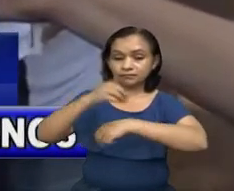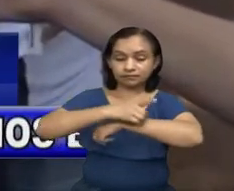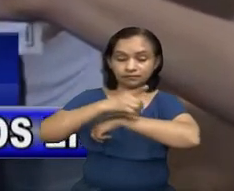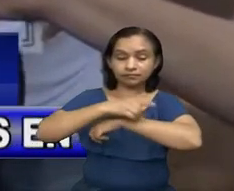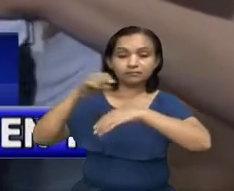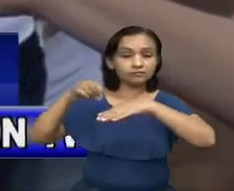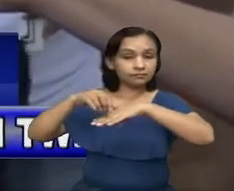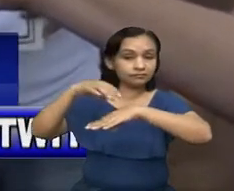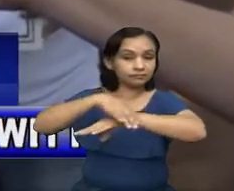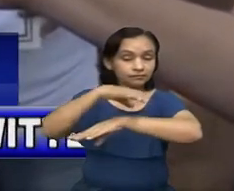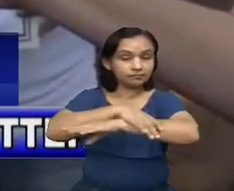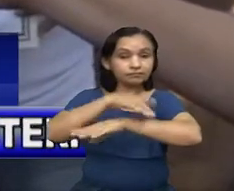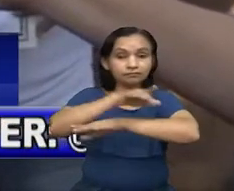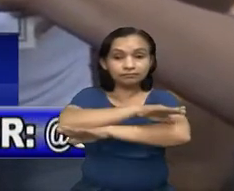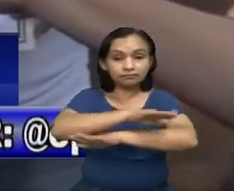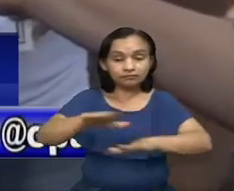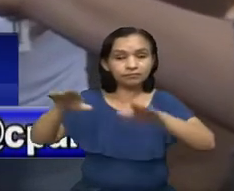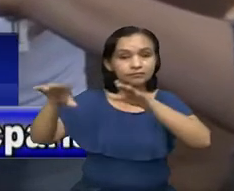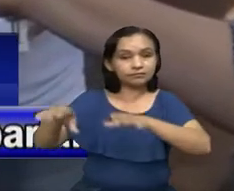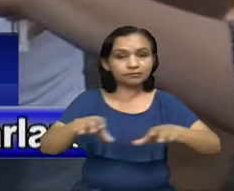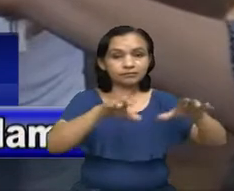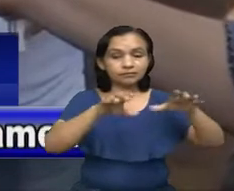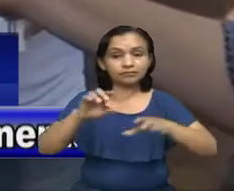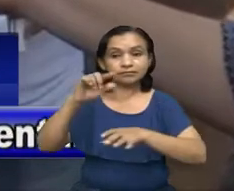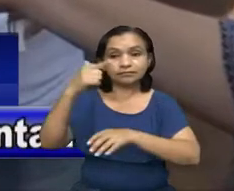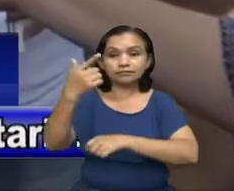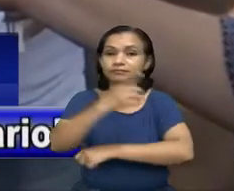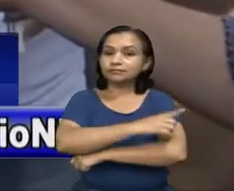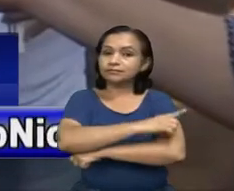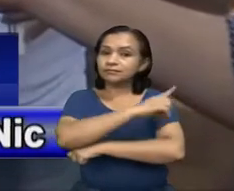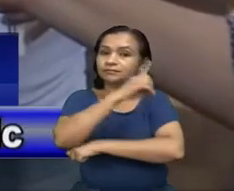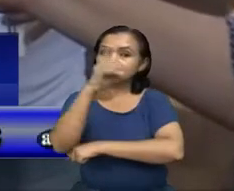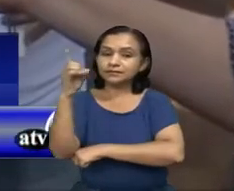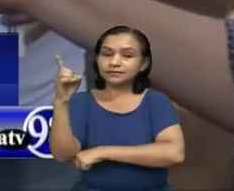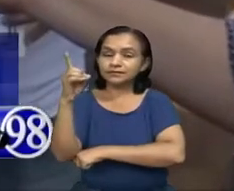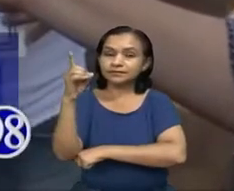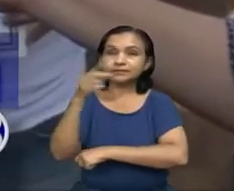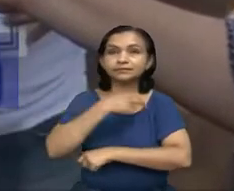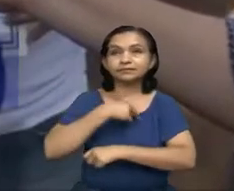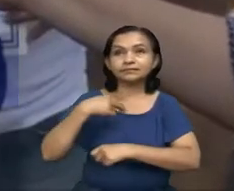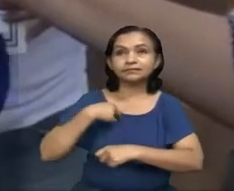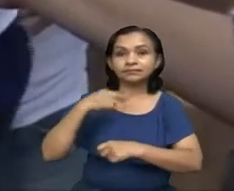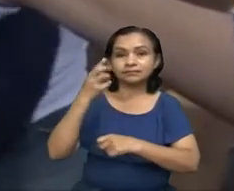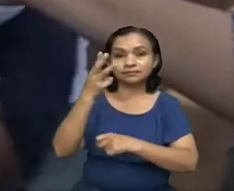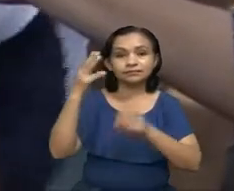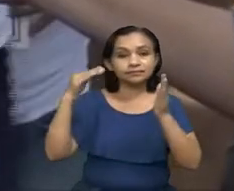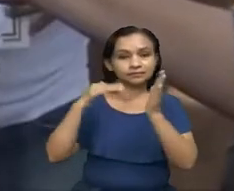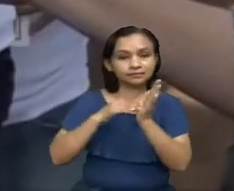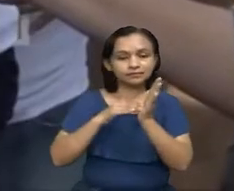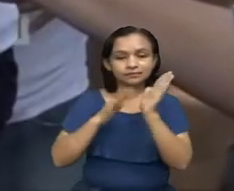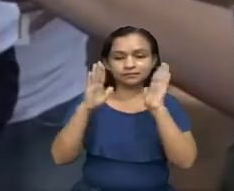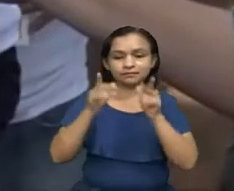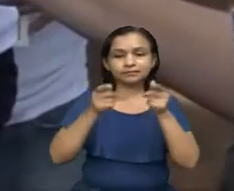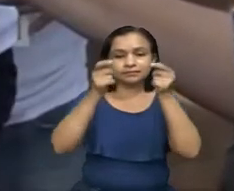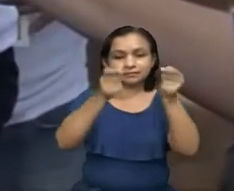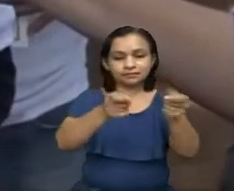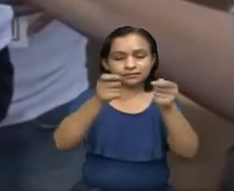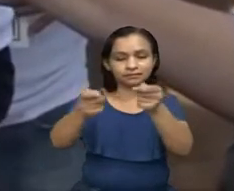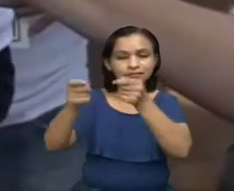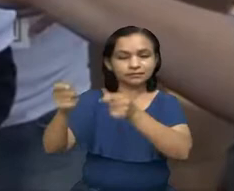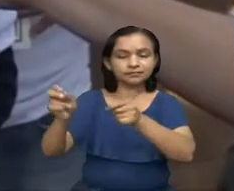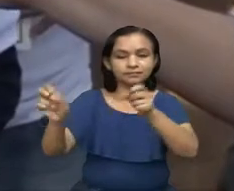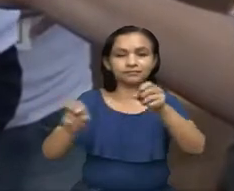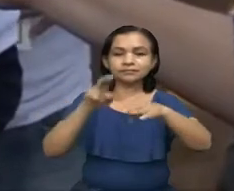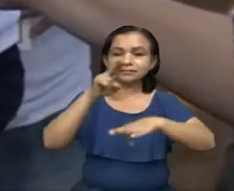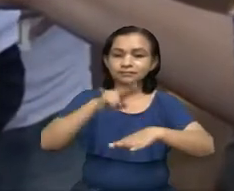Rosario Murillo, finalizando esta jornada de 7 días, que era los 3.000 títulos que habíamos propuesto entregar a nivel